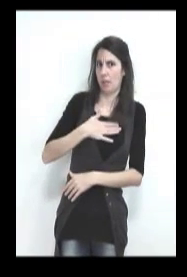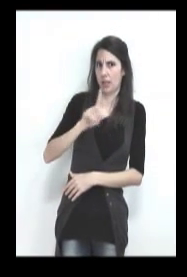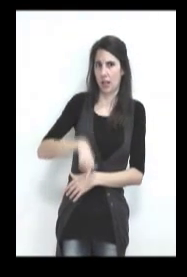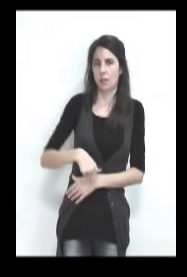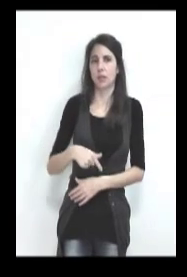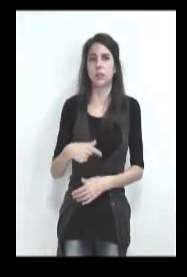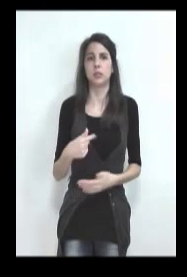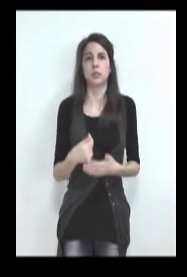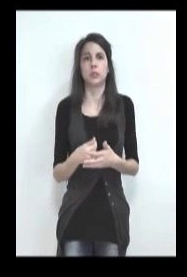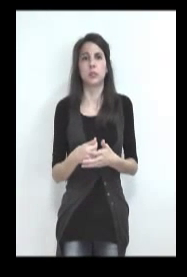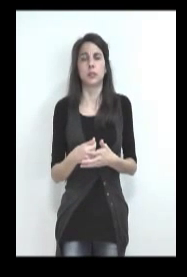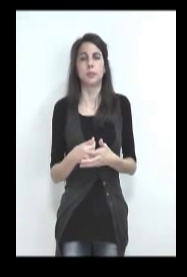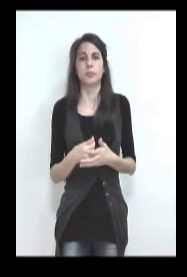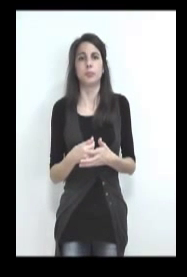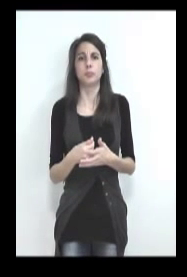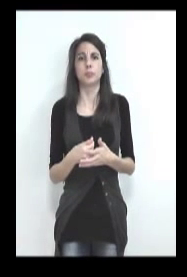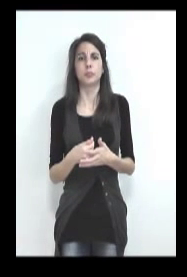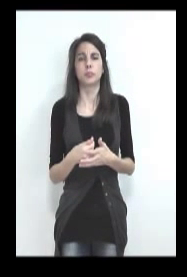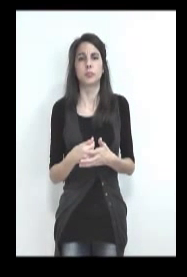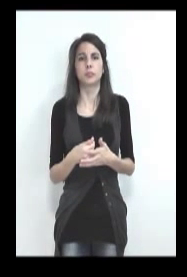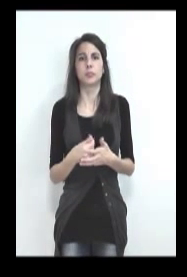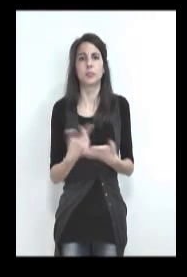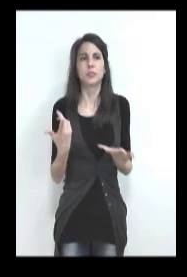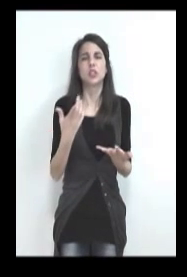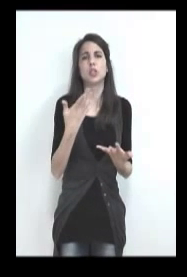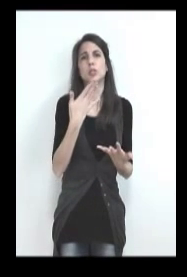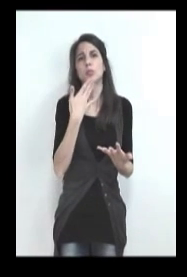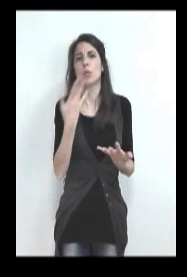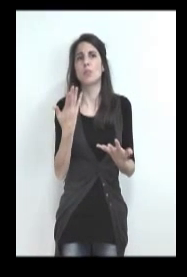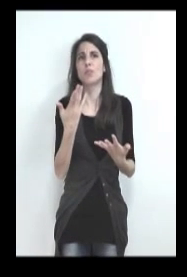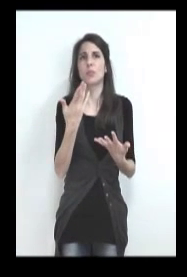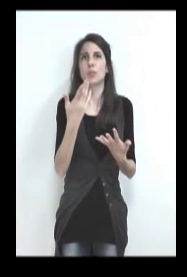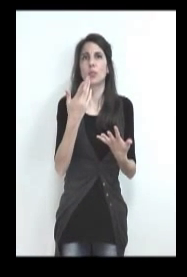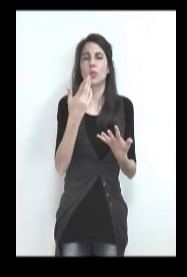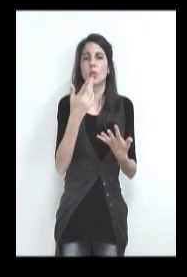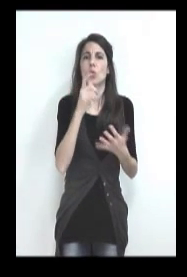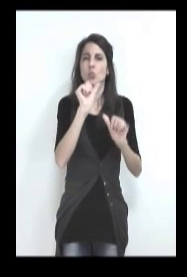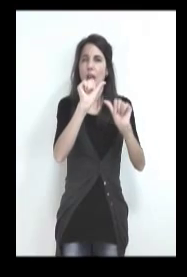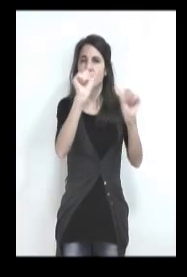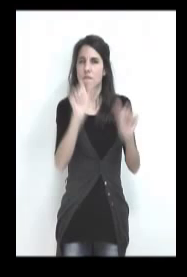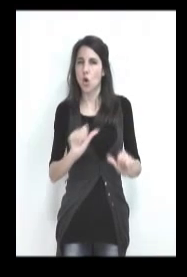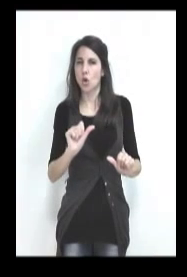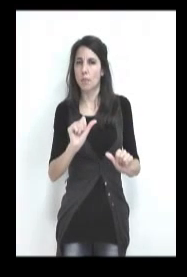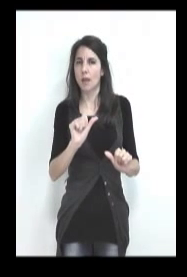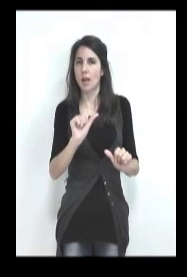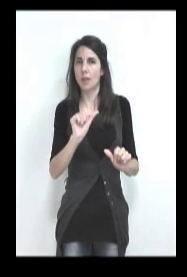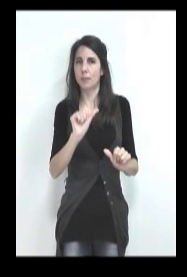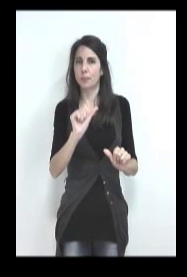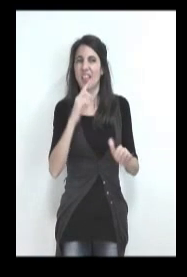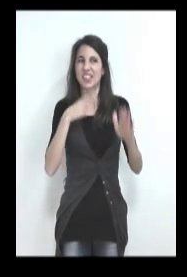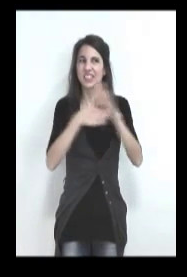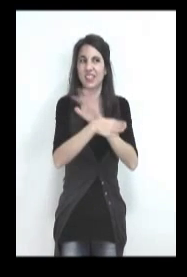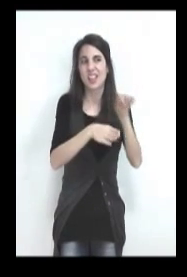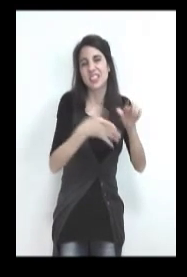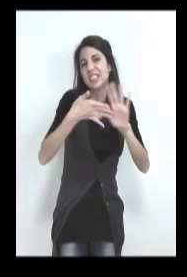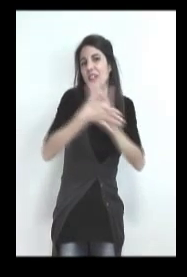un bluff, ¿no? No es una burbuja, o sí, ¿no? O es una nueva forma de tener una marca una marca